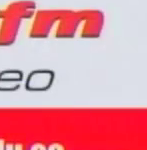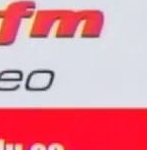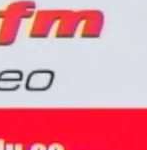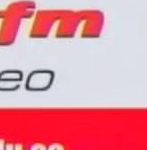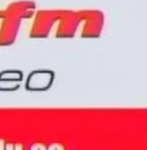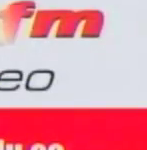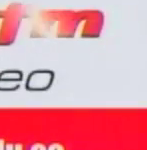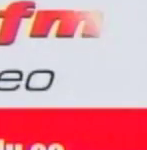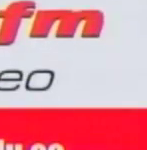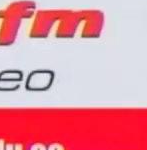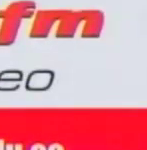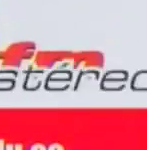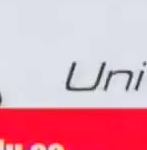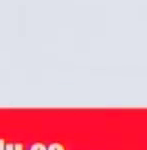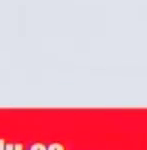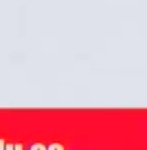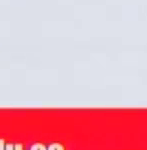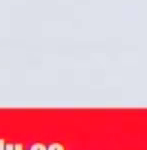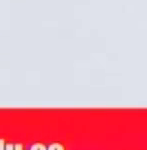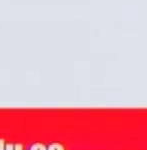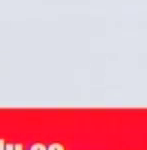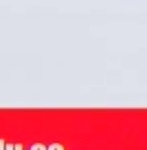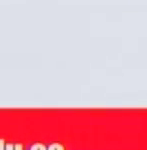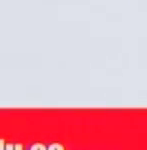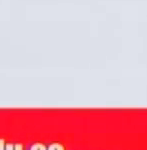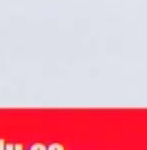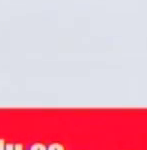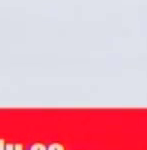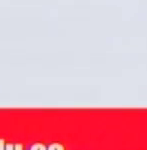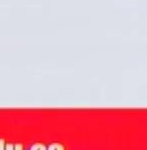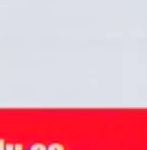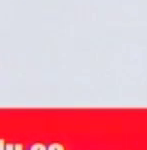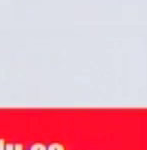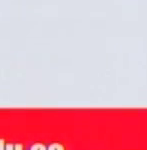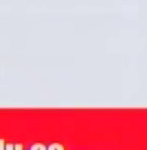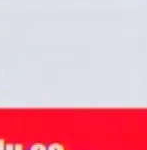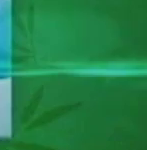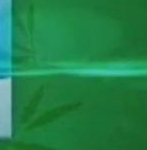FM, Univalle Estéreo, como tú la querías.